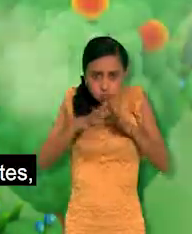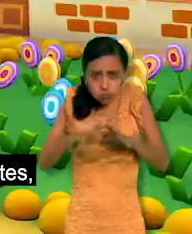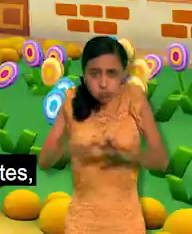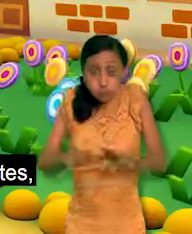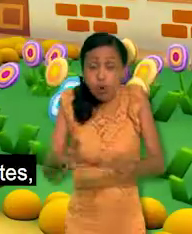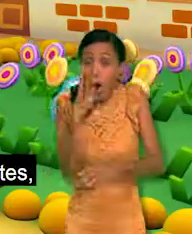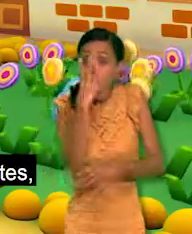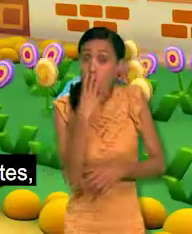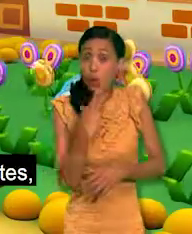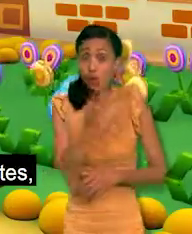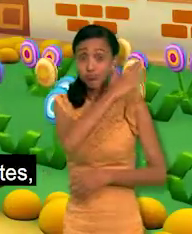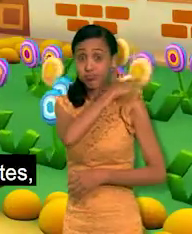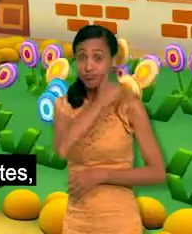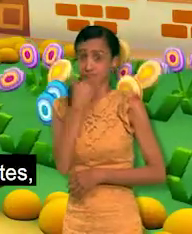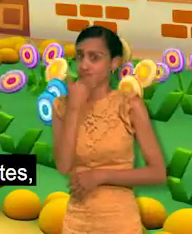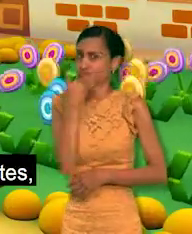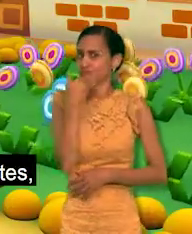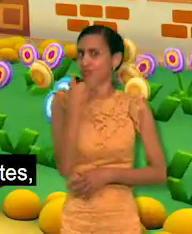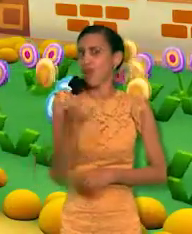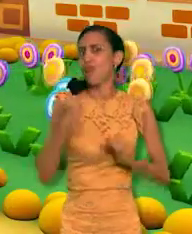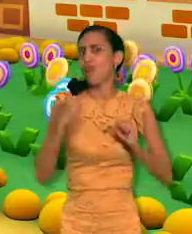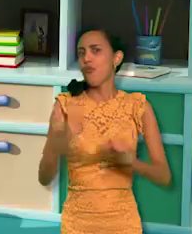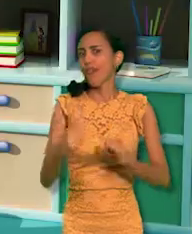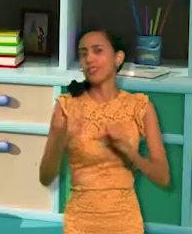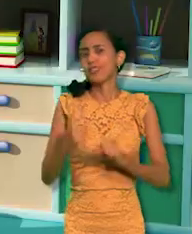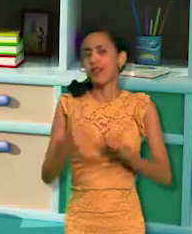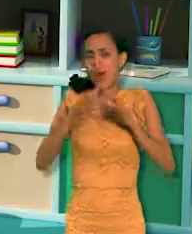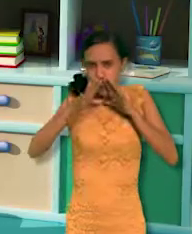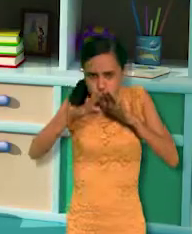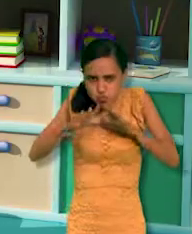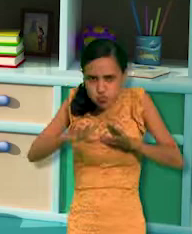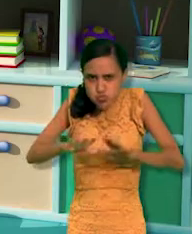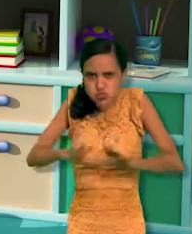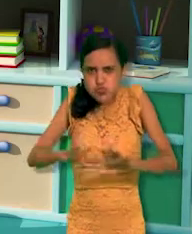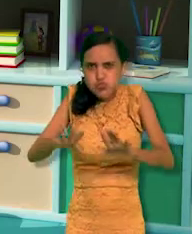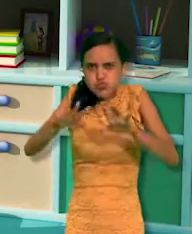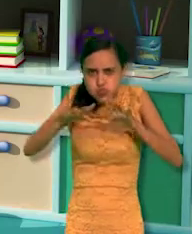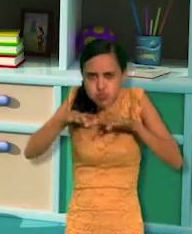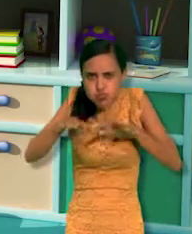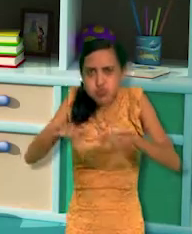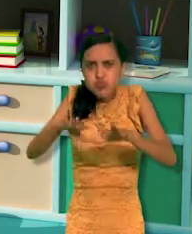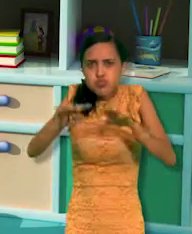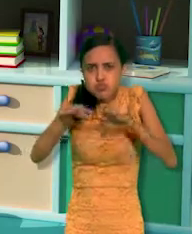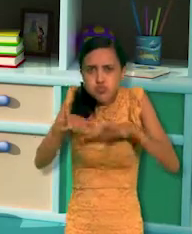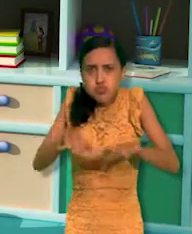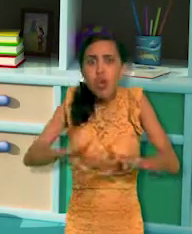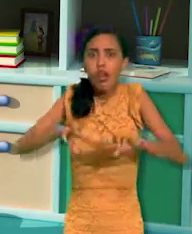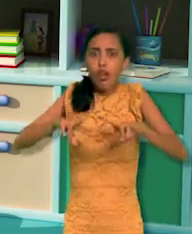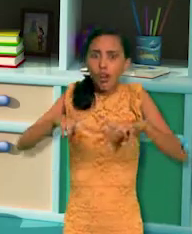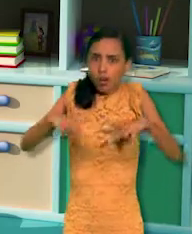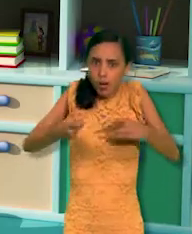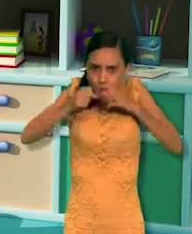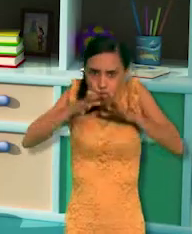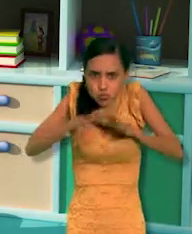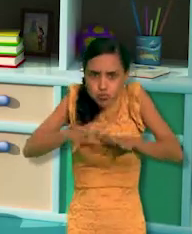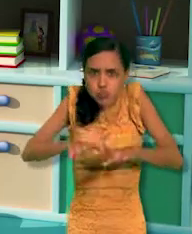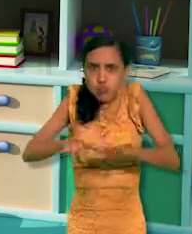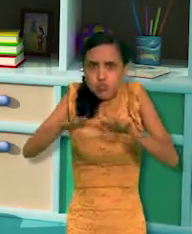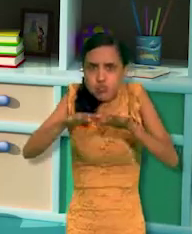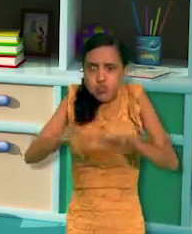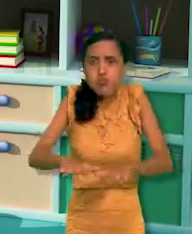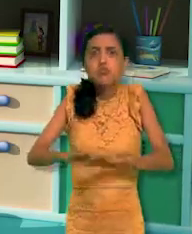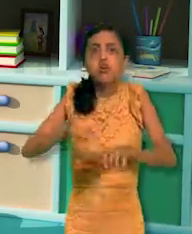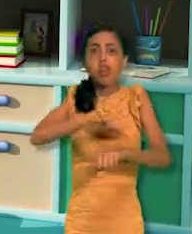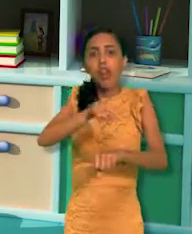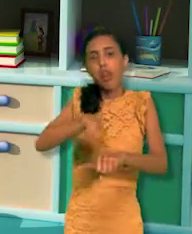Como el lobo tenía unos pulmones muy potentes, sopló y sopló y siguió soplando todo lo que